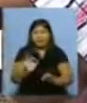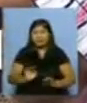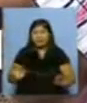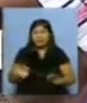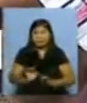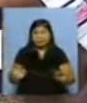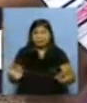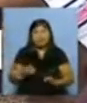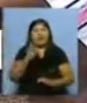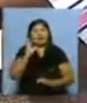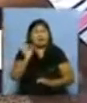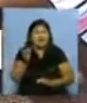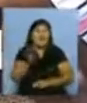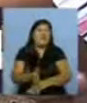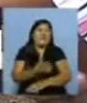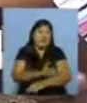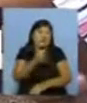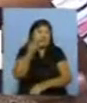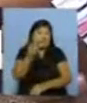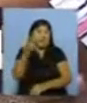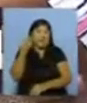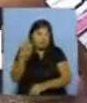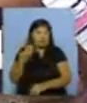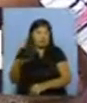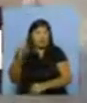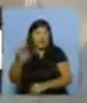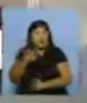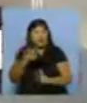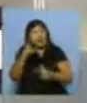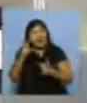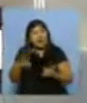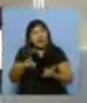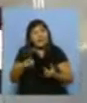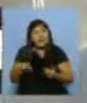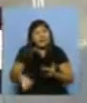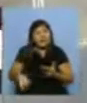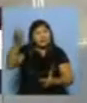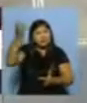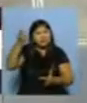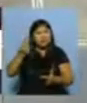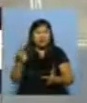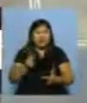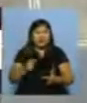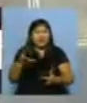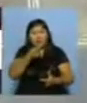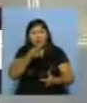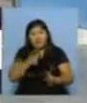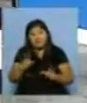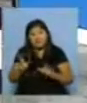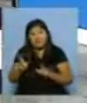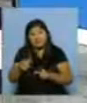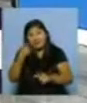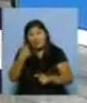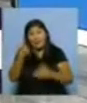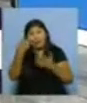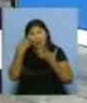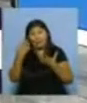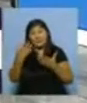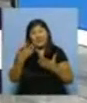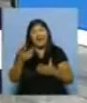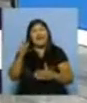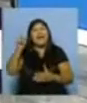precios se mantenía estable con los precios congelados, y efectivamente llegó hace aproximadamente 7 días. La petrolera